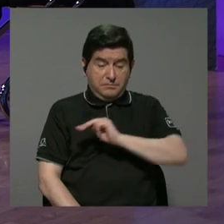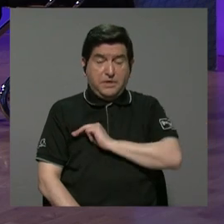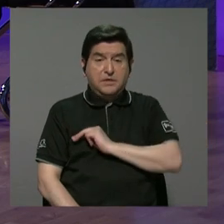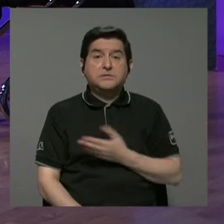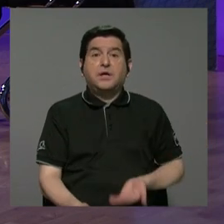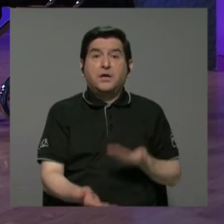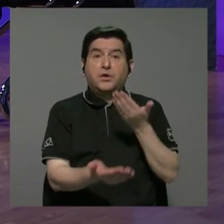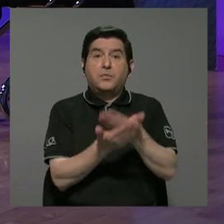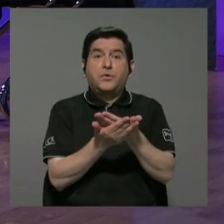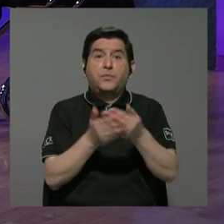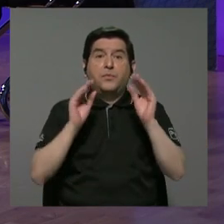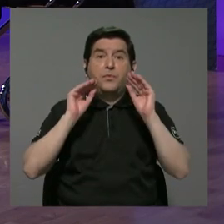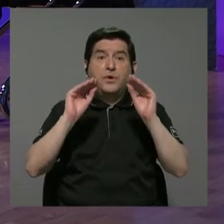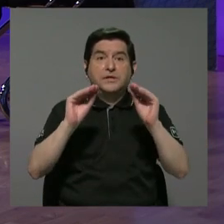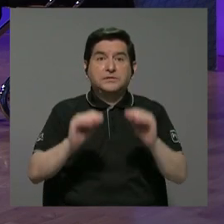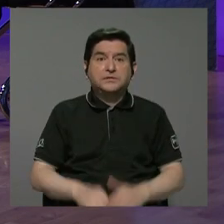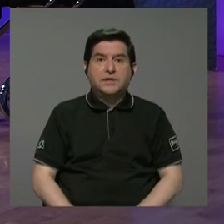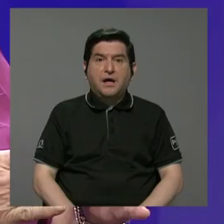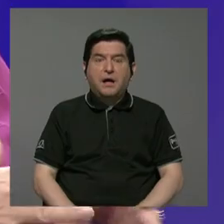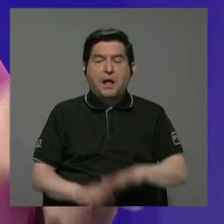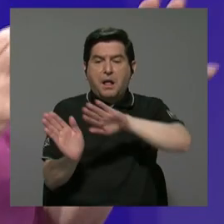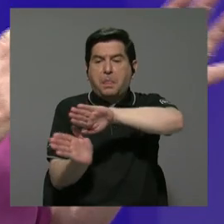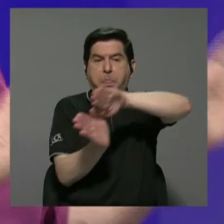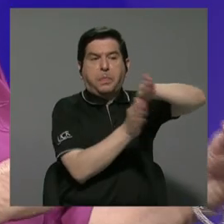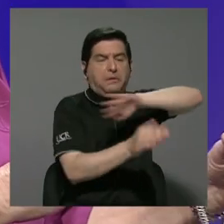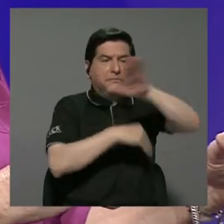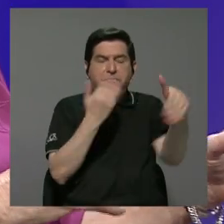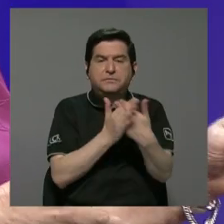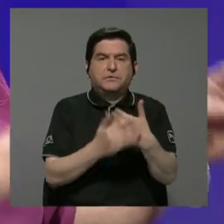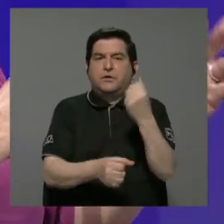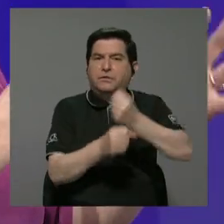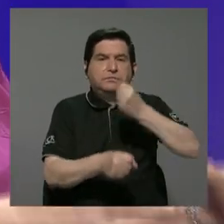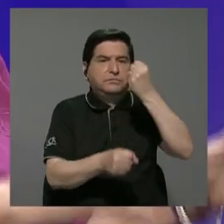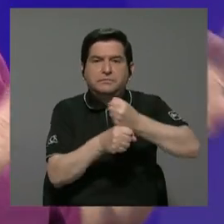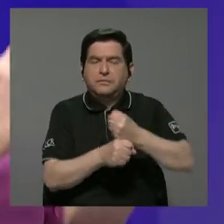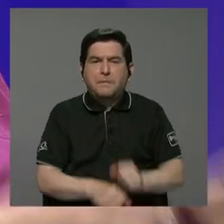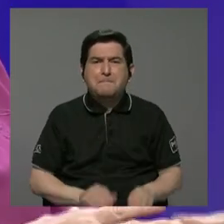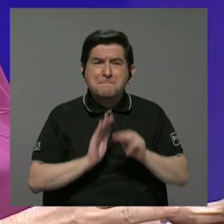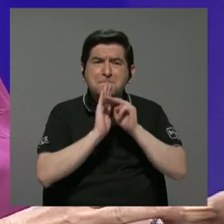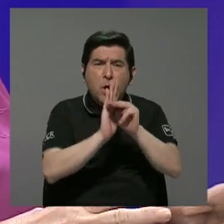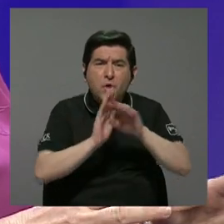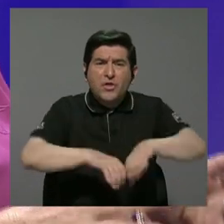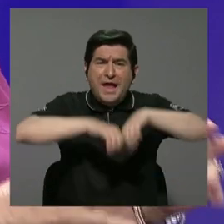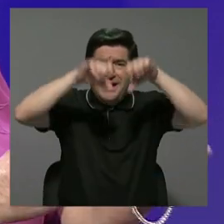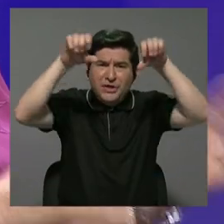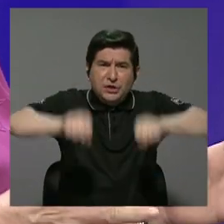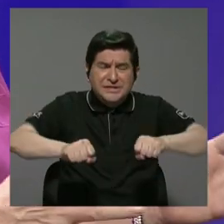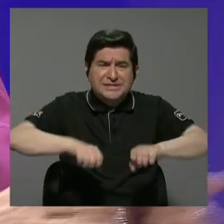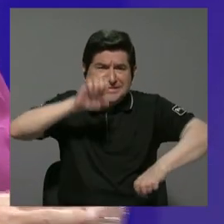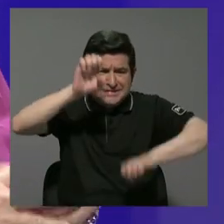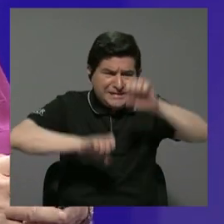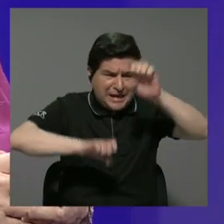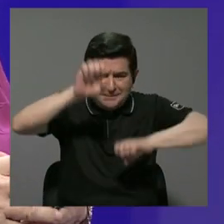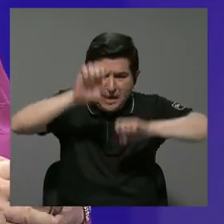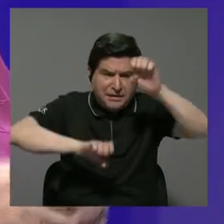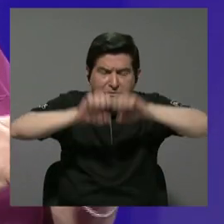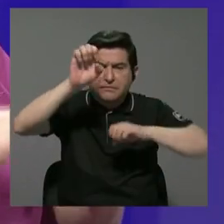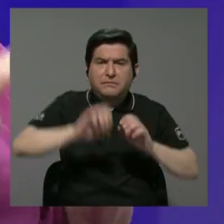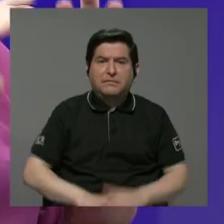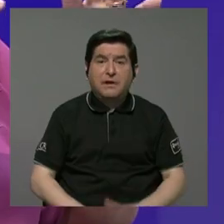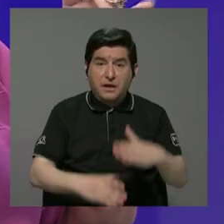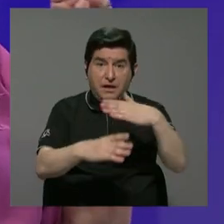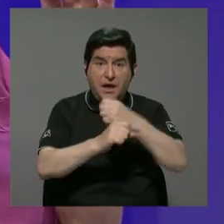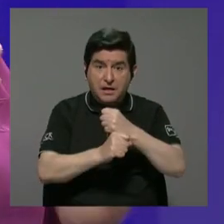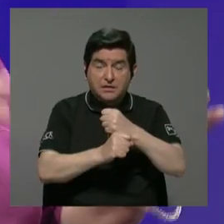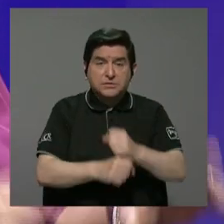una propuesta de educación que desconoce toda la elaboración de un modelo y de un sistema de evaluación hecho